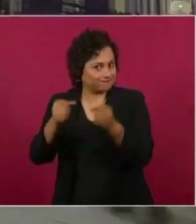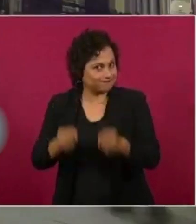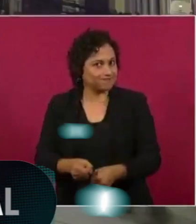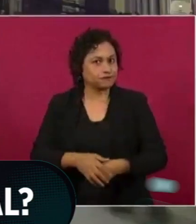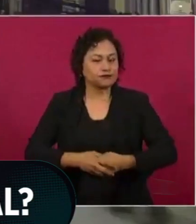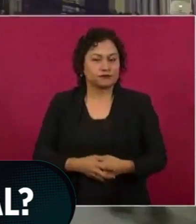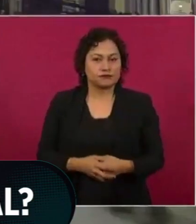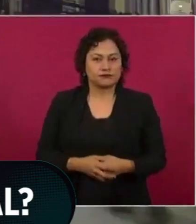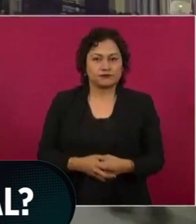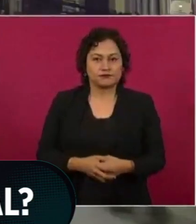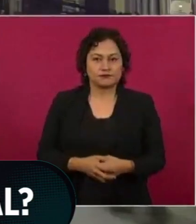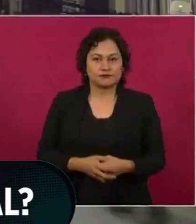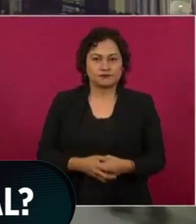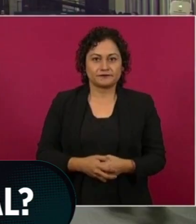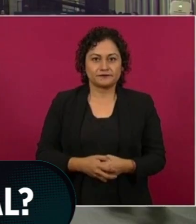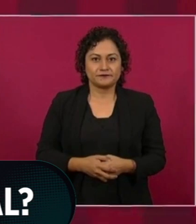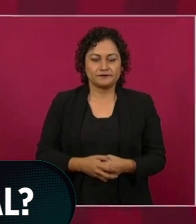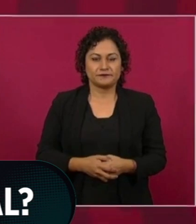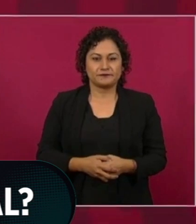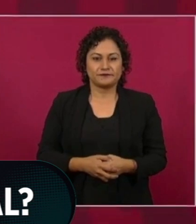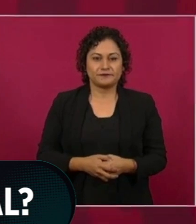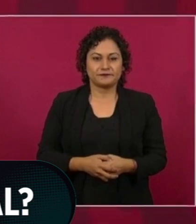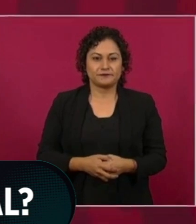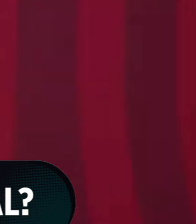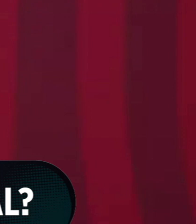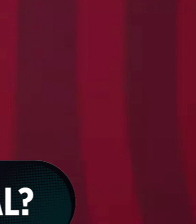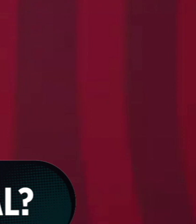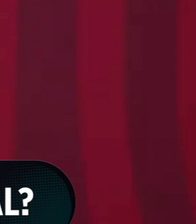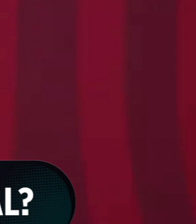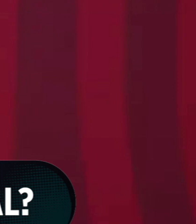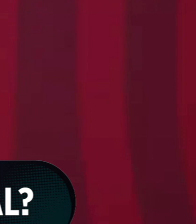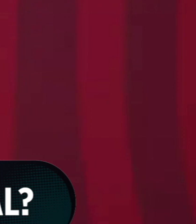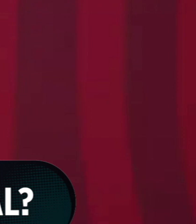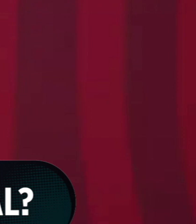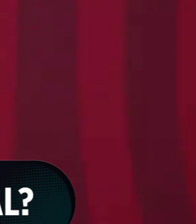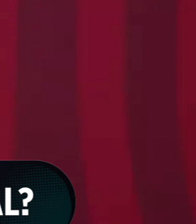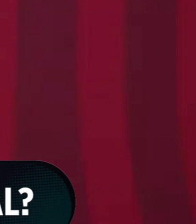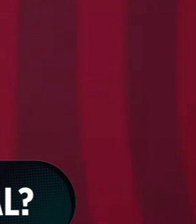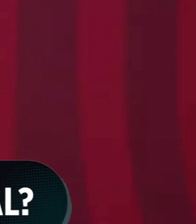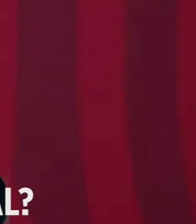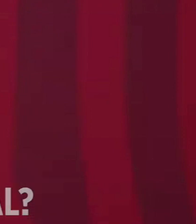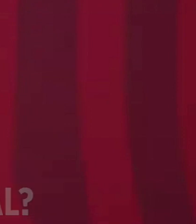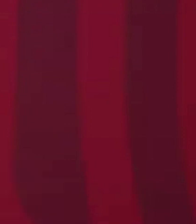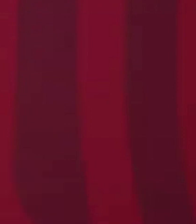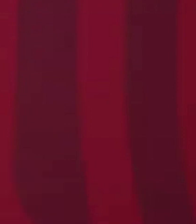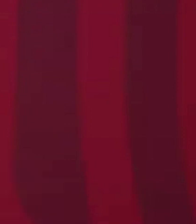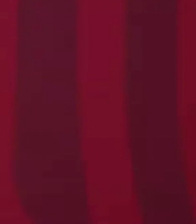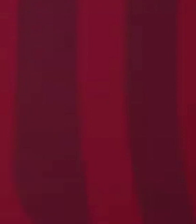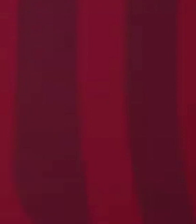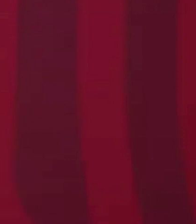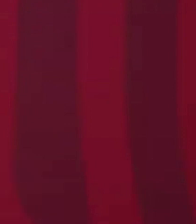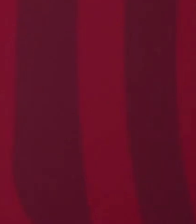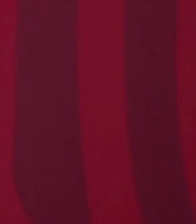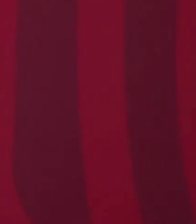No va a haber, yo considero muchos obstáculos, ahora lo van a pensar más,